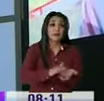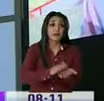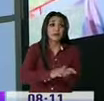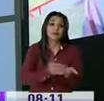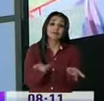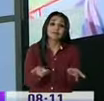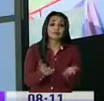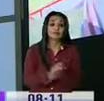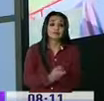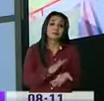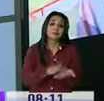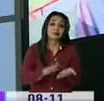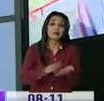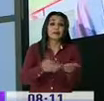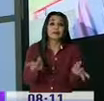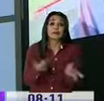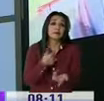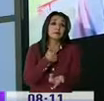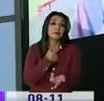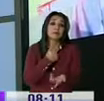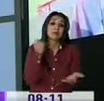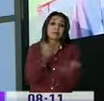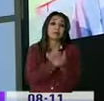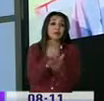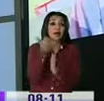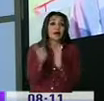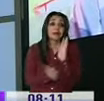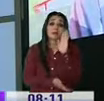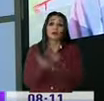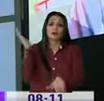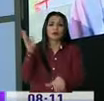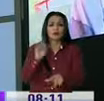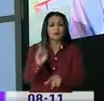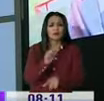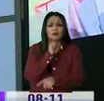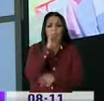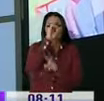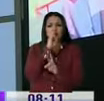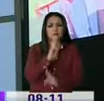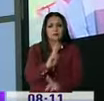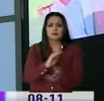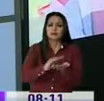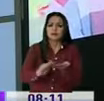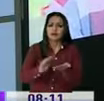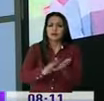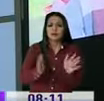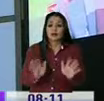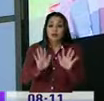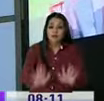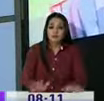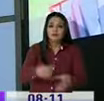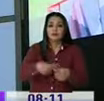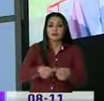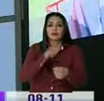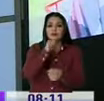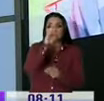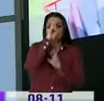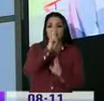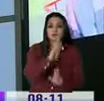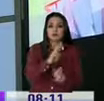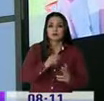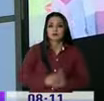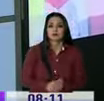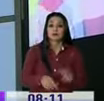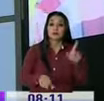¡hazte, hermano, hazte! Y me voy. O sea, ¡qué falta de respeto! Eso es lo que le ha pasado a la ciudad de Quito. Y unos